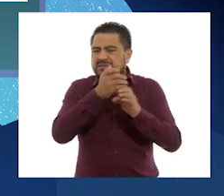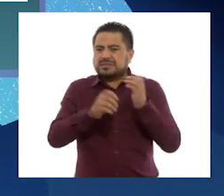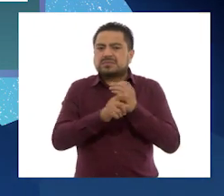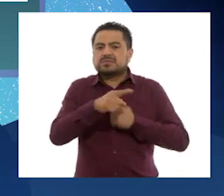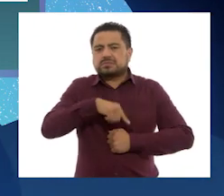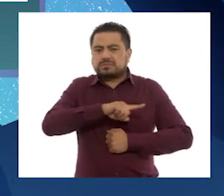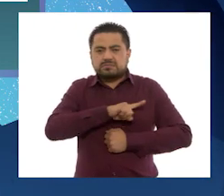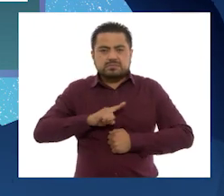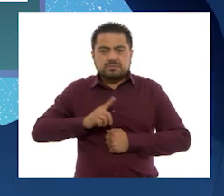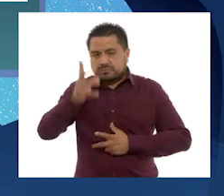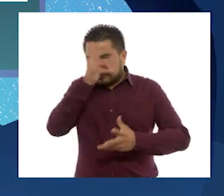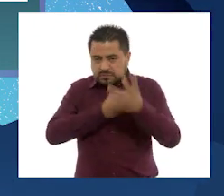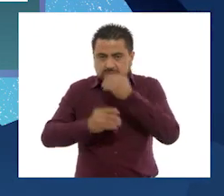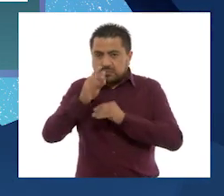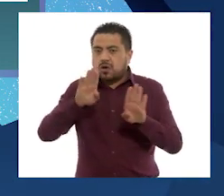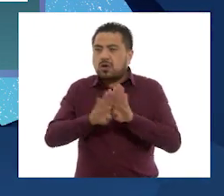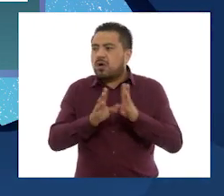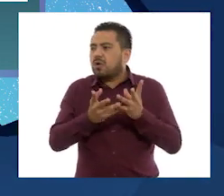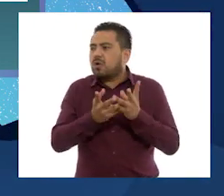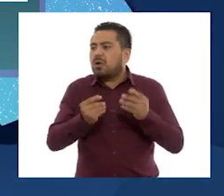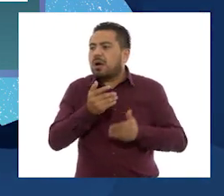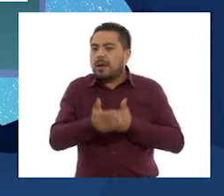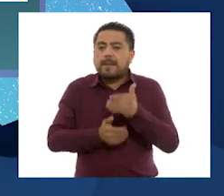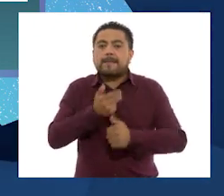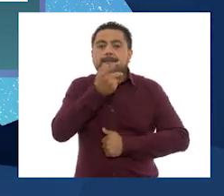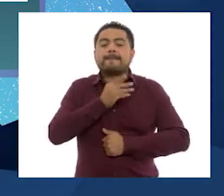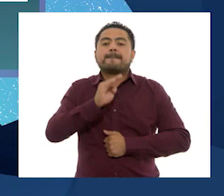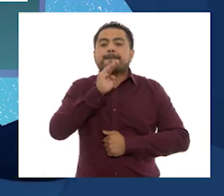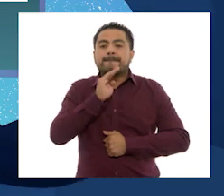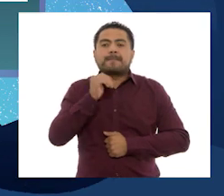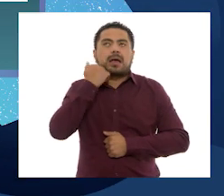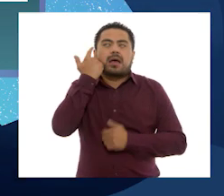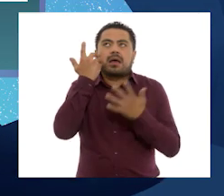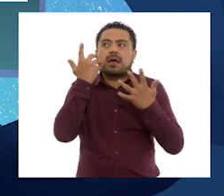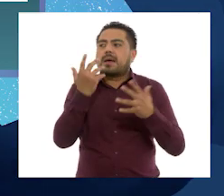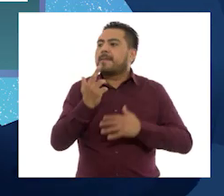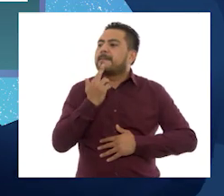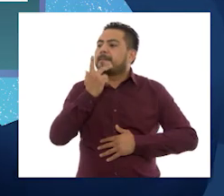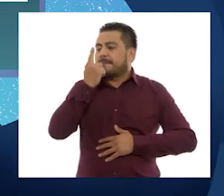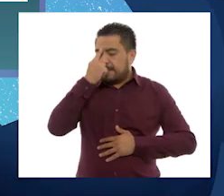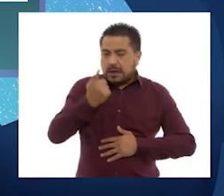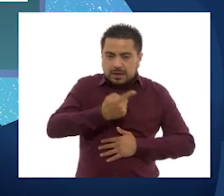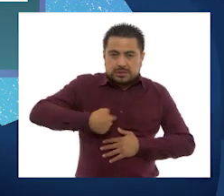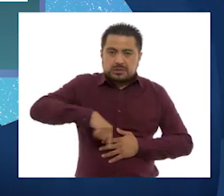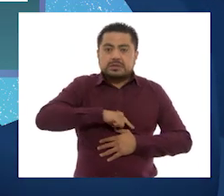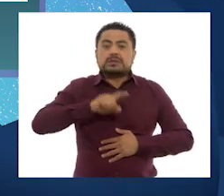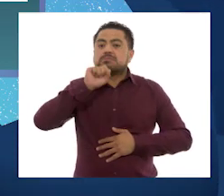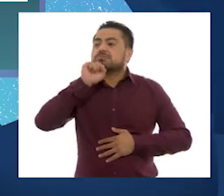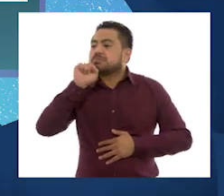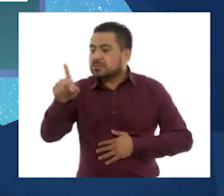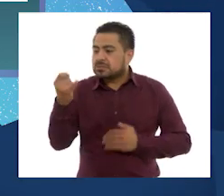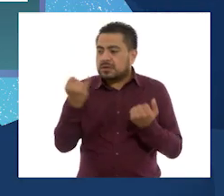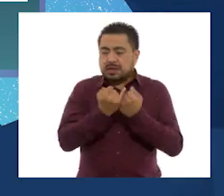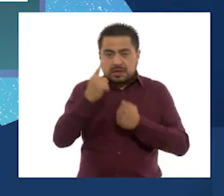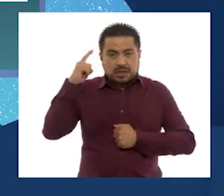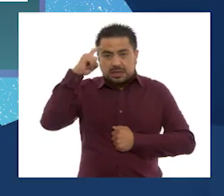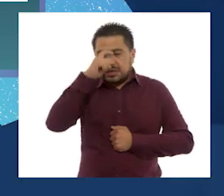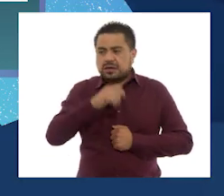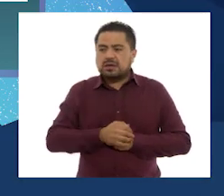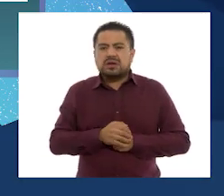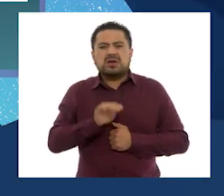debemos aprender a sobrellevar. Nuestros papás quieren lo mejor para nosotros y también es difícil para ellos. Oye, eso